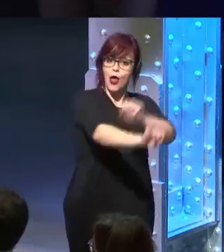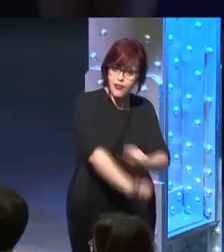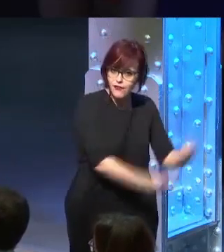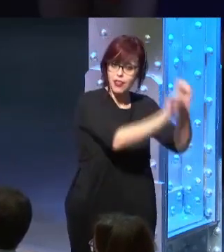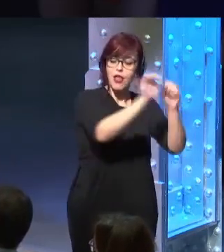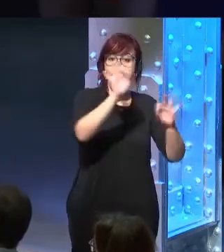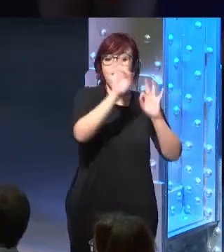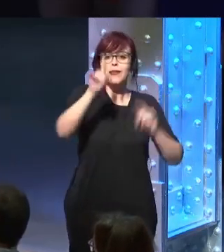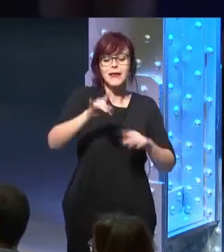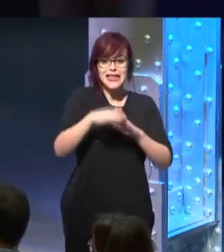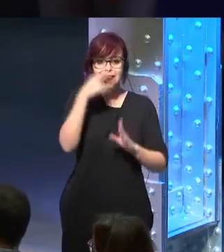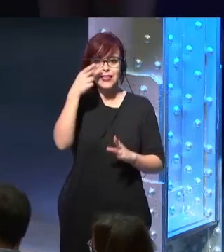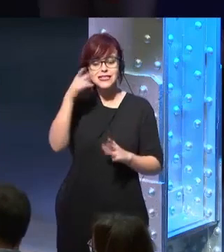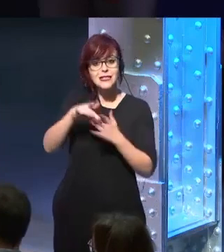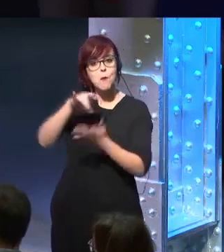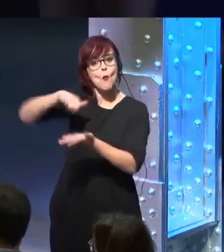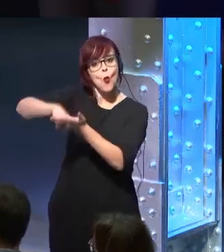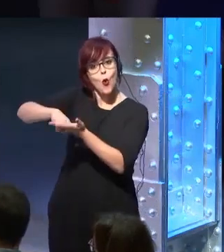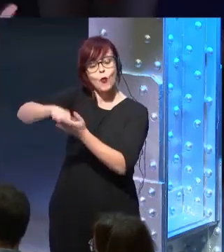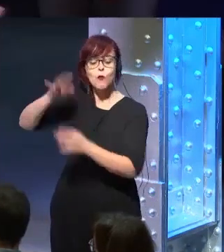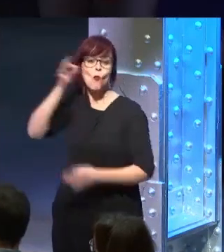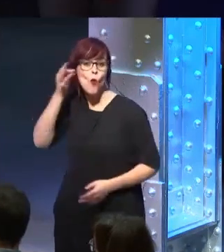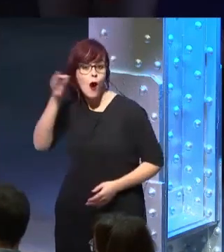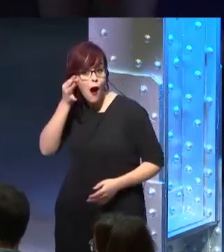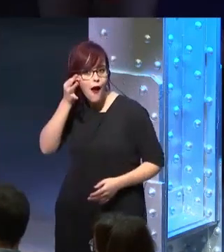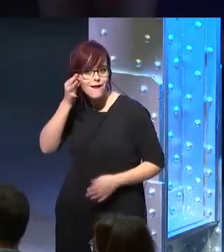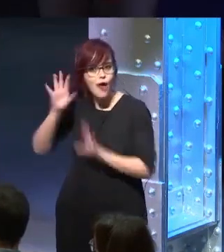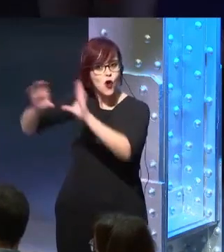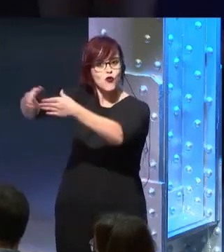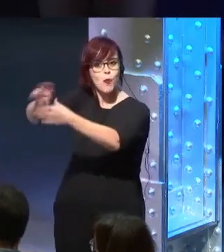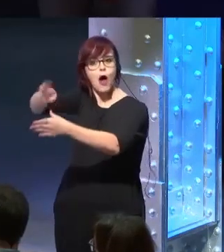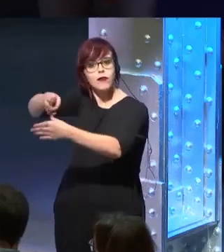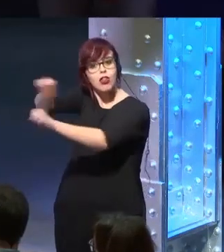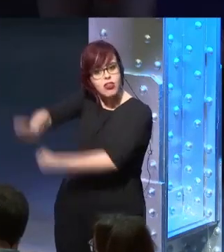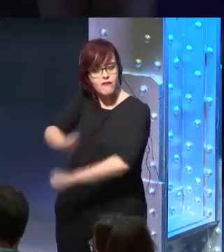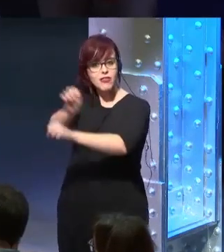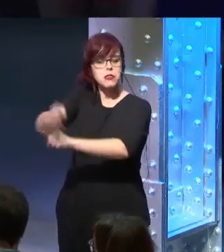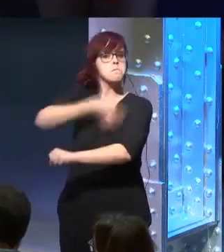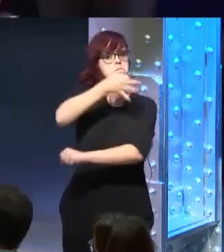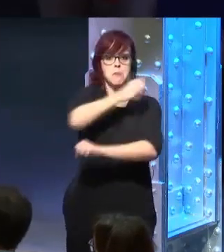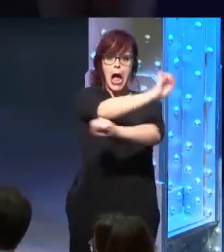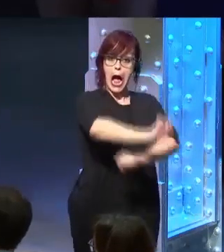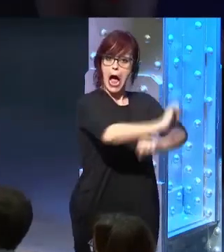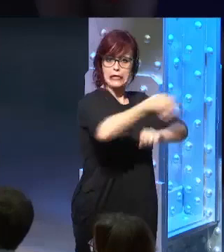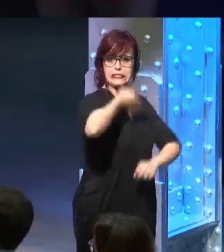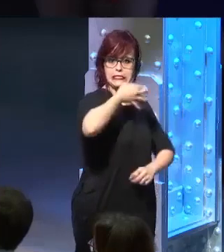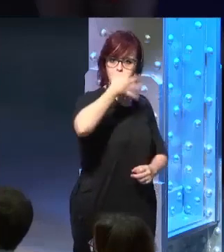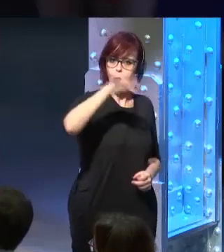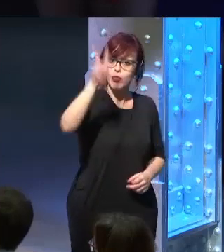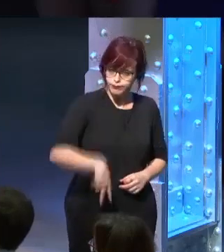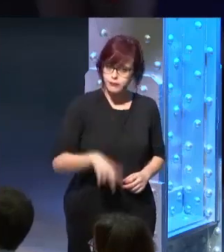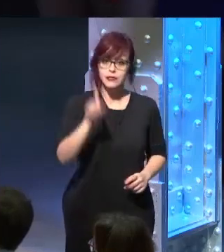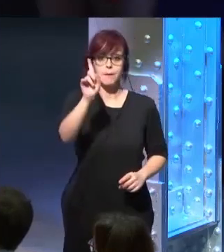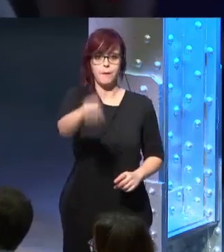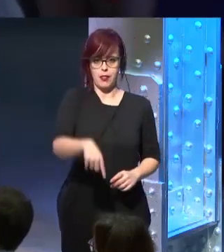para defender el interés de otras mujeres. Entonces, en el tercero de estos ejemplos que